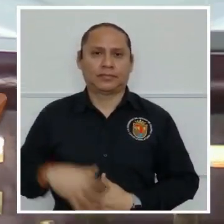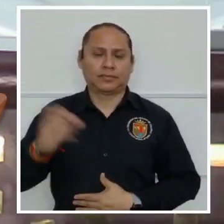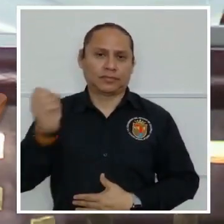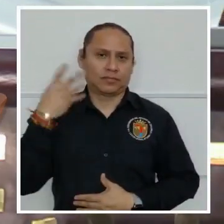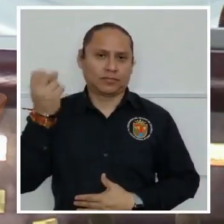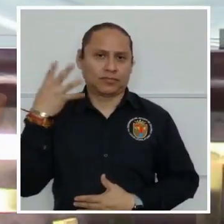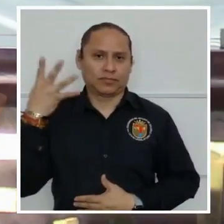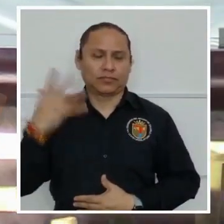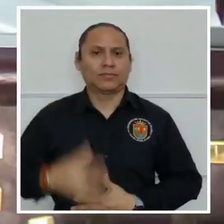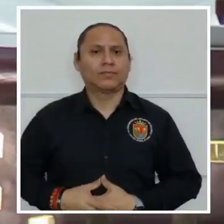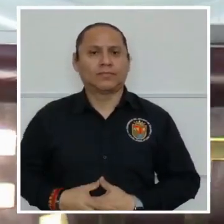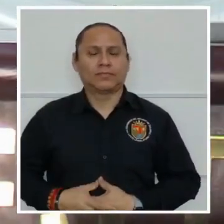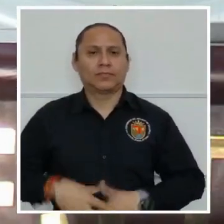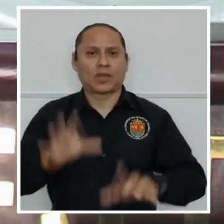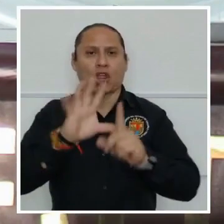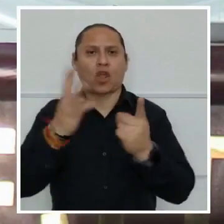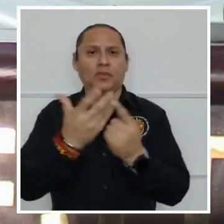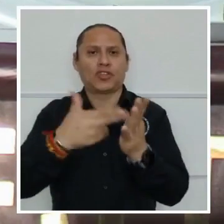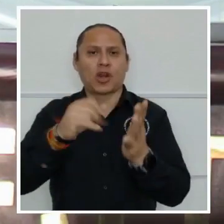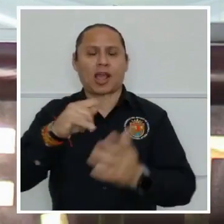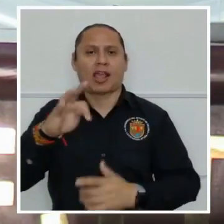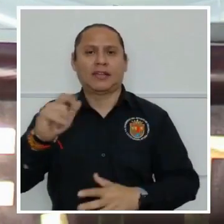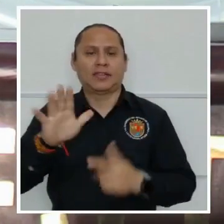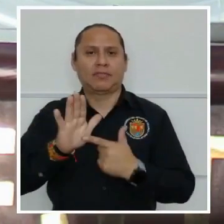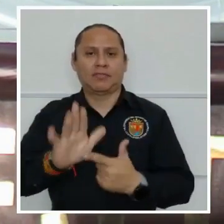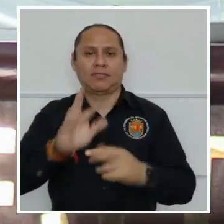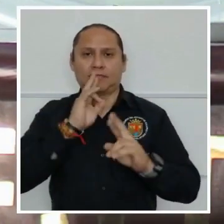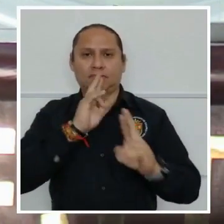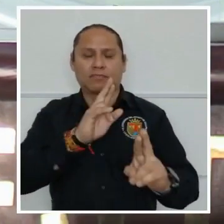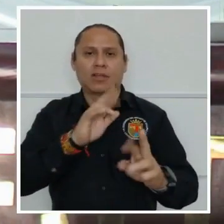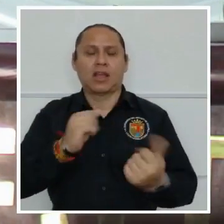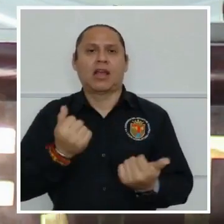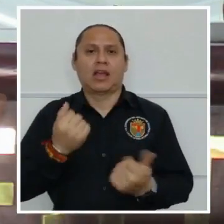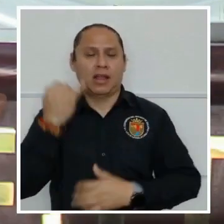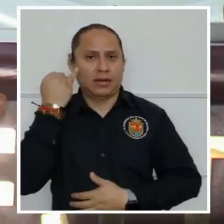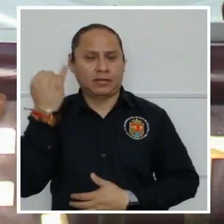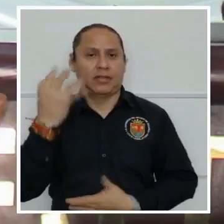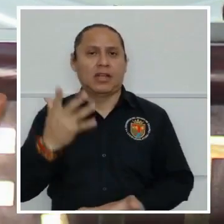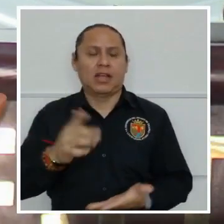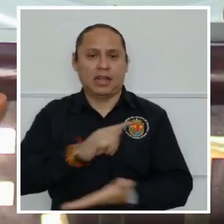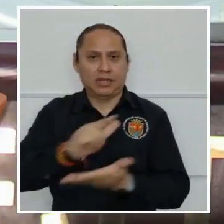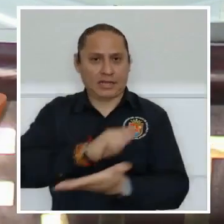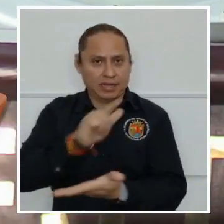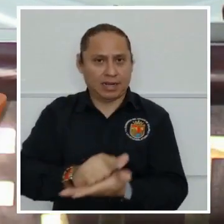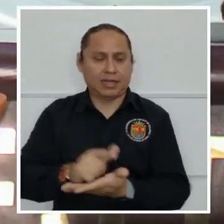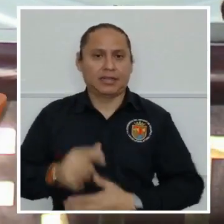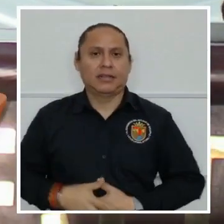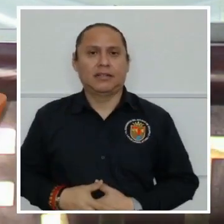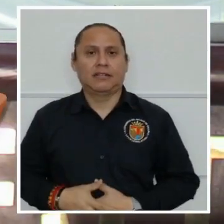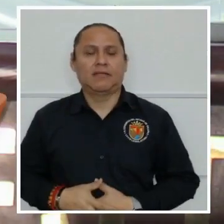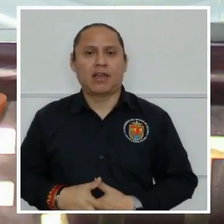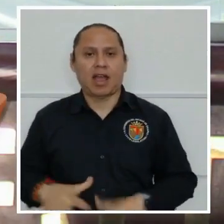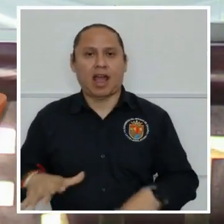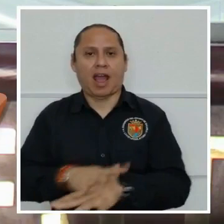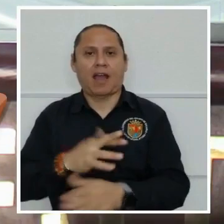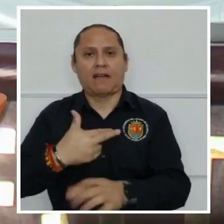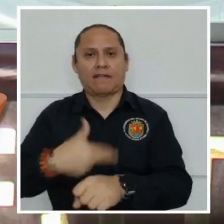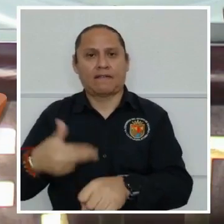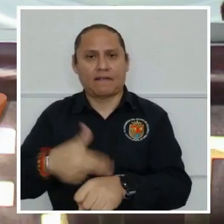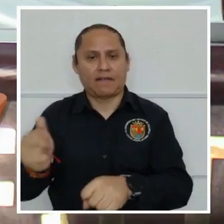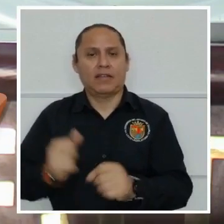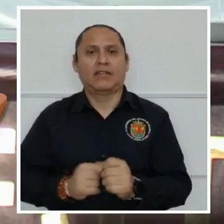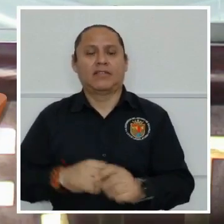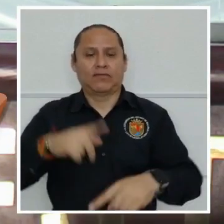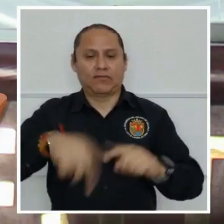Honorable Asamblea, la Comisión de Hacienda presenta dictamen relativo a la iniciativa de decreto por el que se reforman y